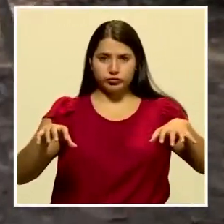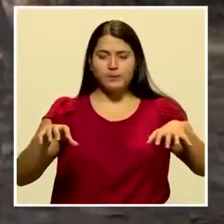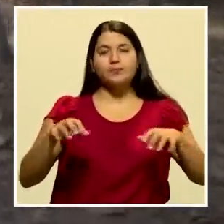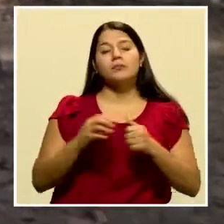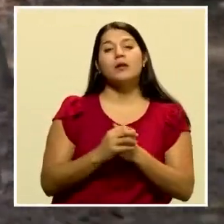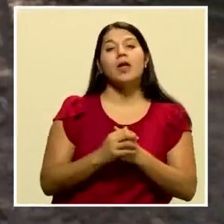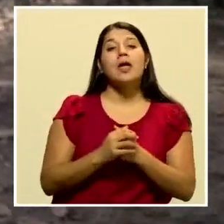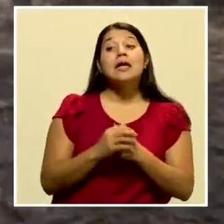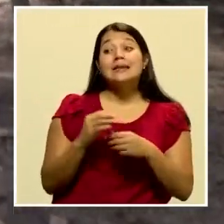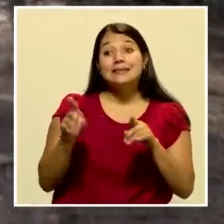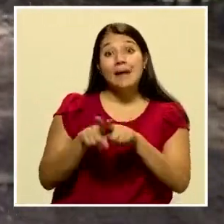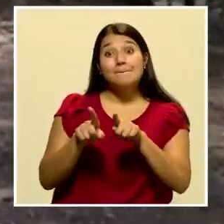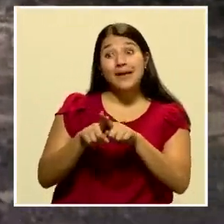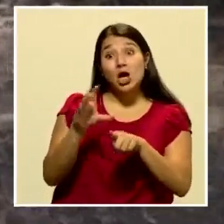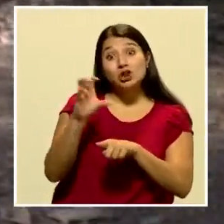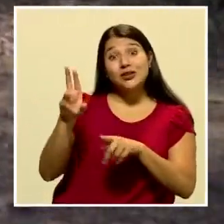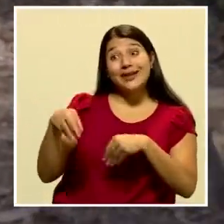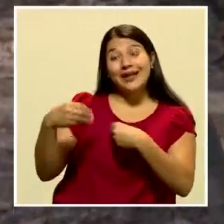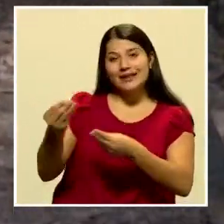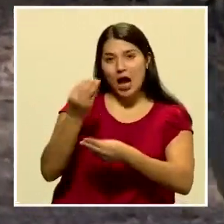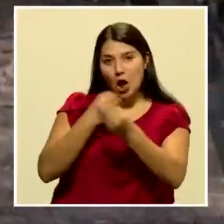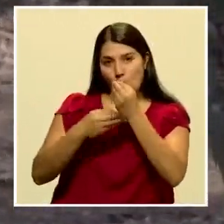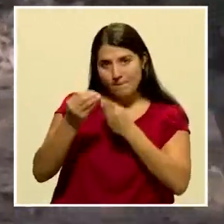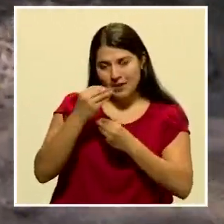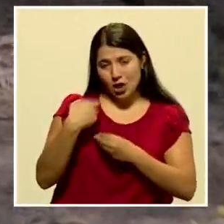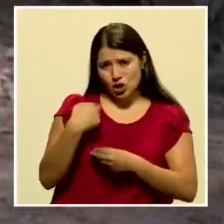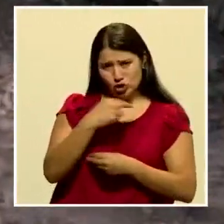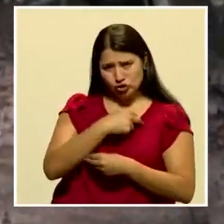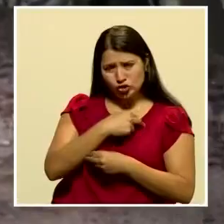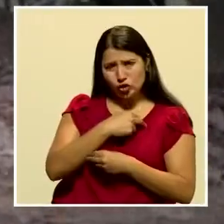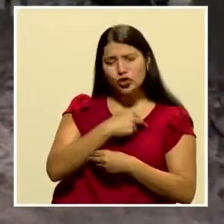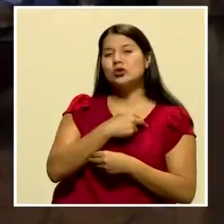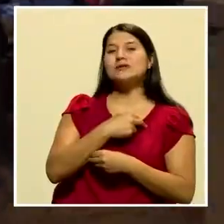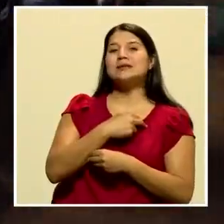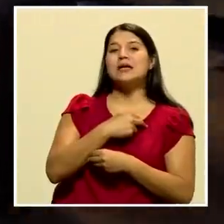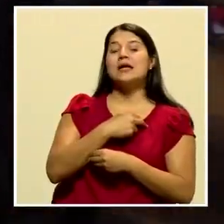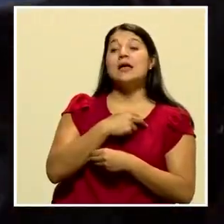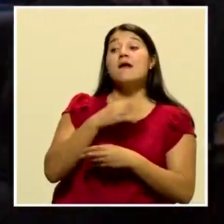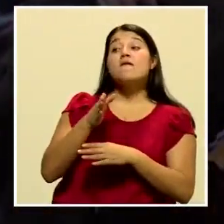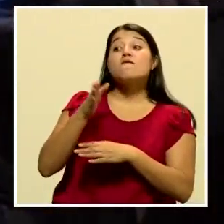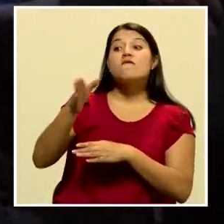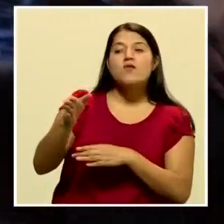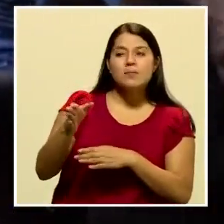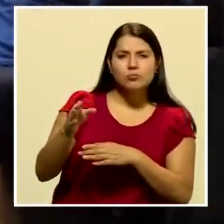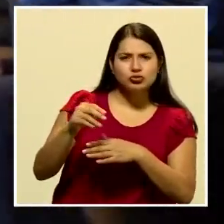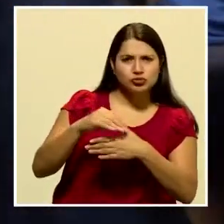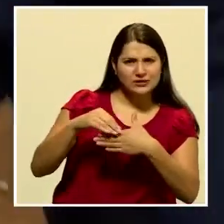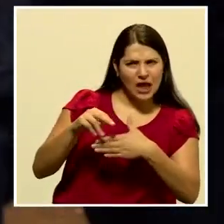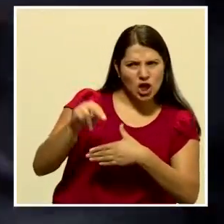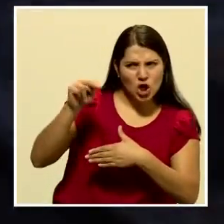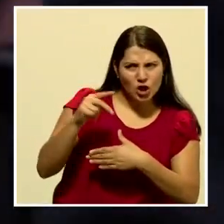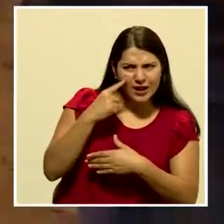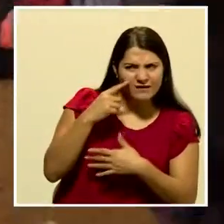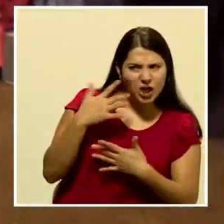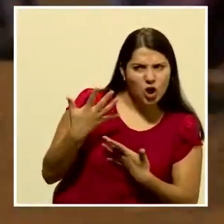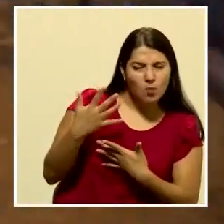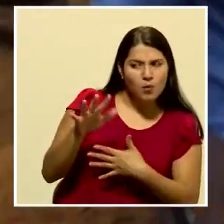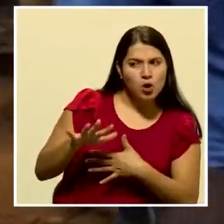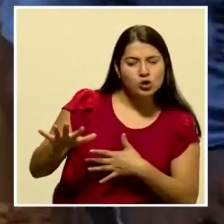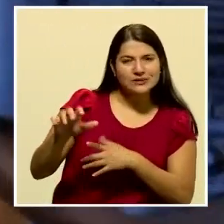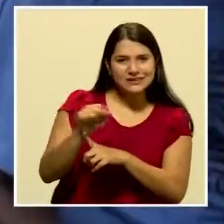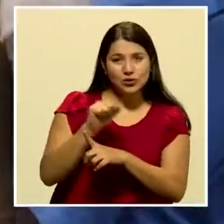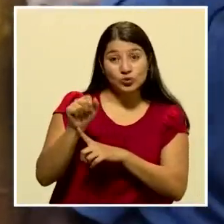Recientemente nosotros en marzo, La Voz de Guanacaste visitó el CATEM del Norte para ver pues, cómo estaba la situación y en ese entonces